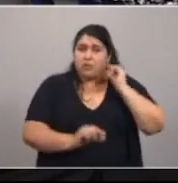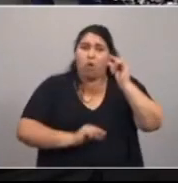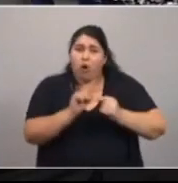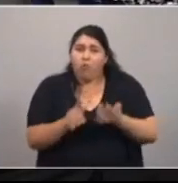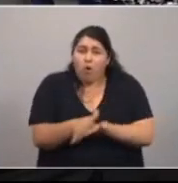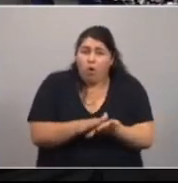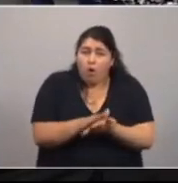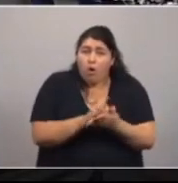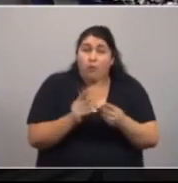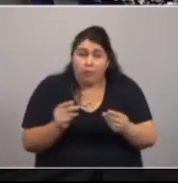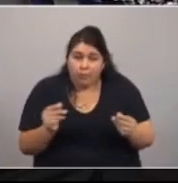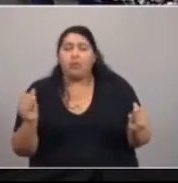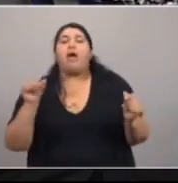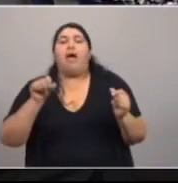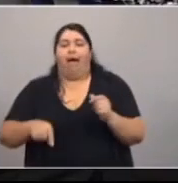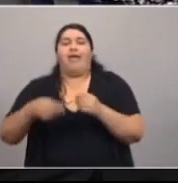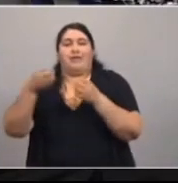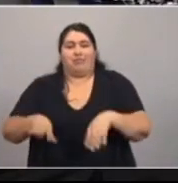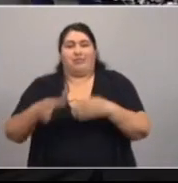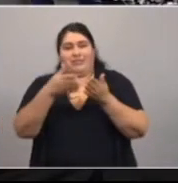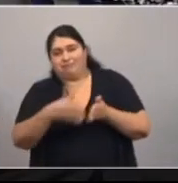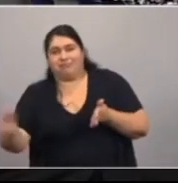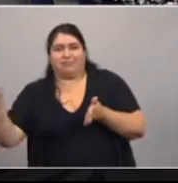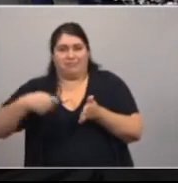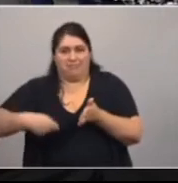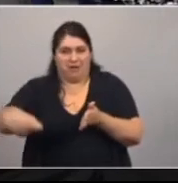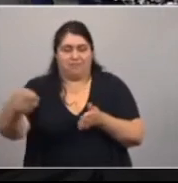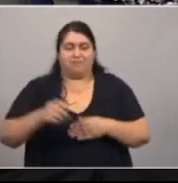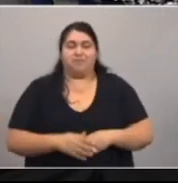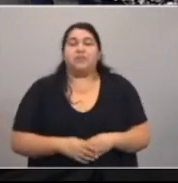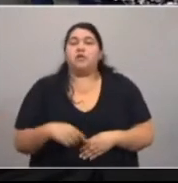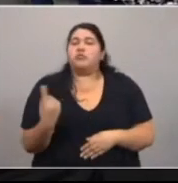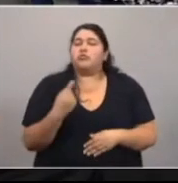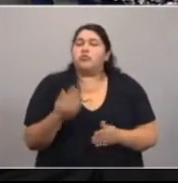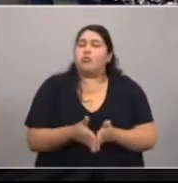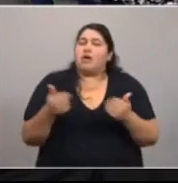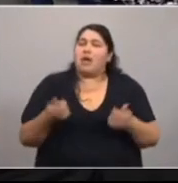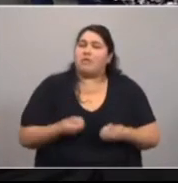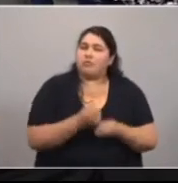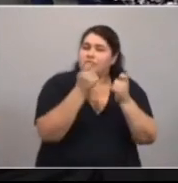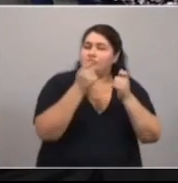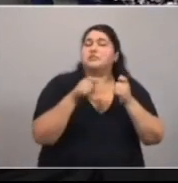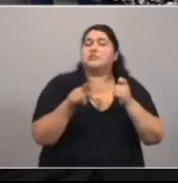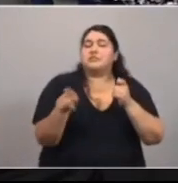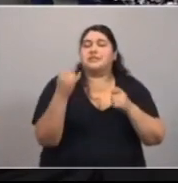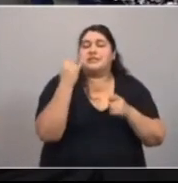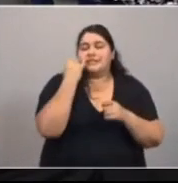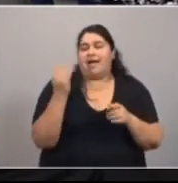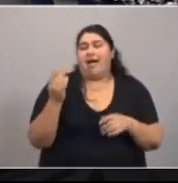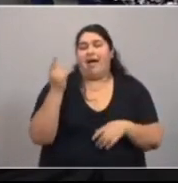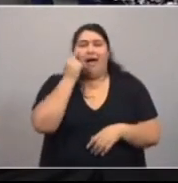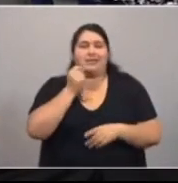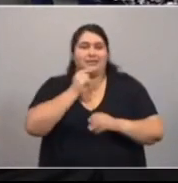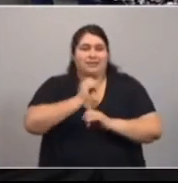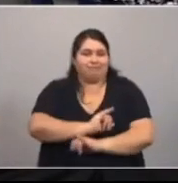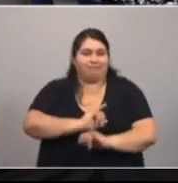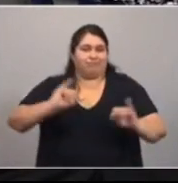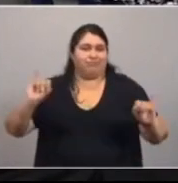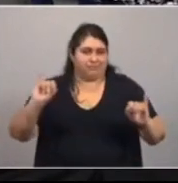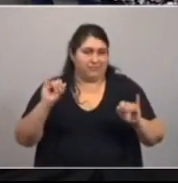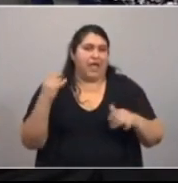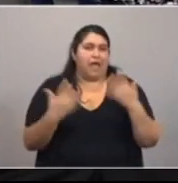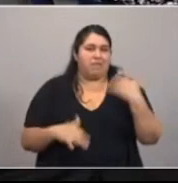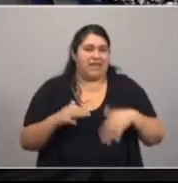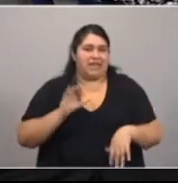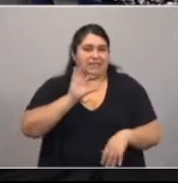este caso para simplificar el trámite, dado que Axel ya declaró la emergencia en todo el territorio provincial, es el requisito para poder acceder a